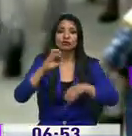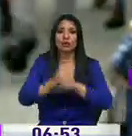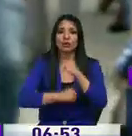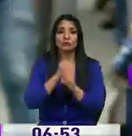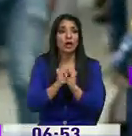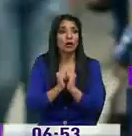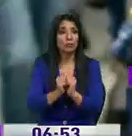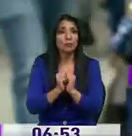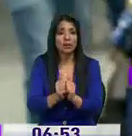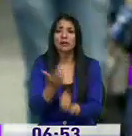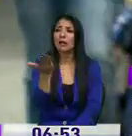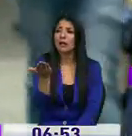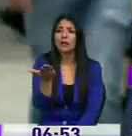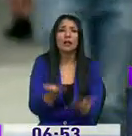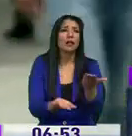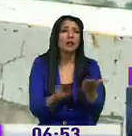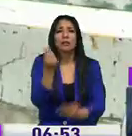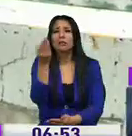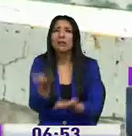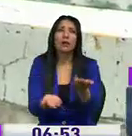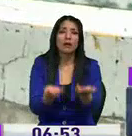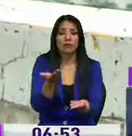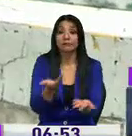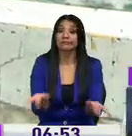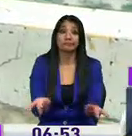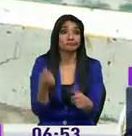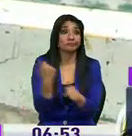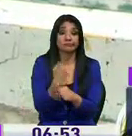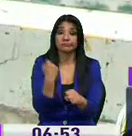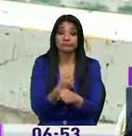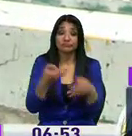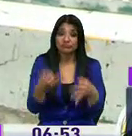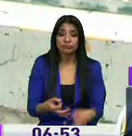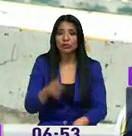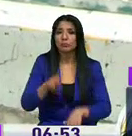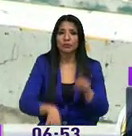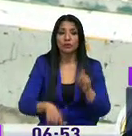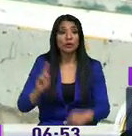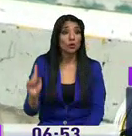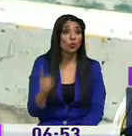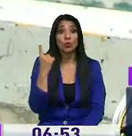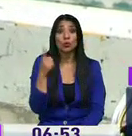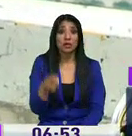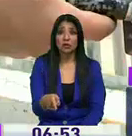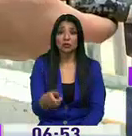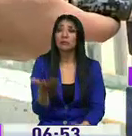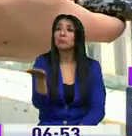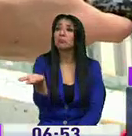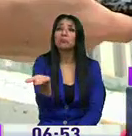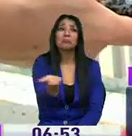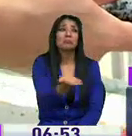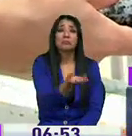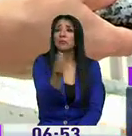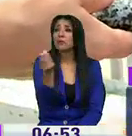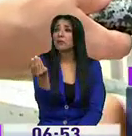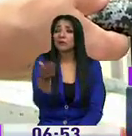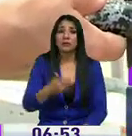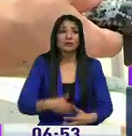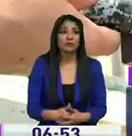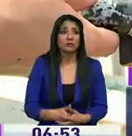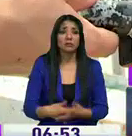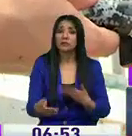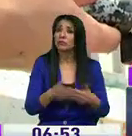calles a pedir alguna ayuda económica no ha podido conseguir un trabajo fijo y su único sustento es este amena me impacta